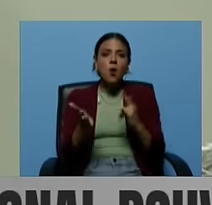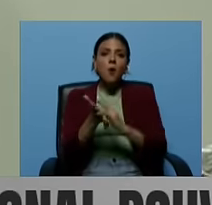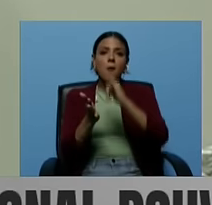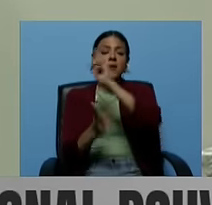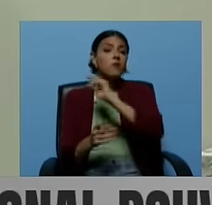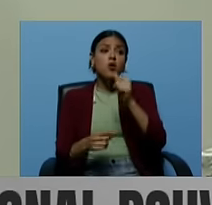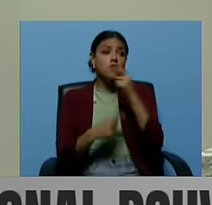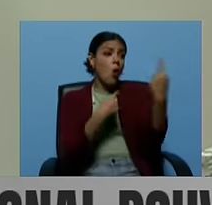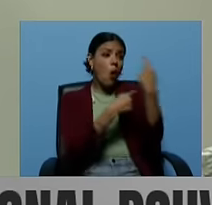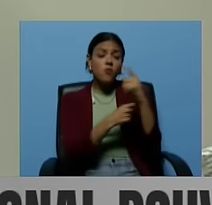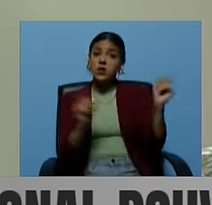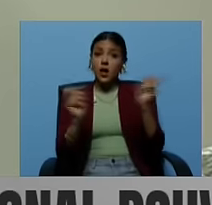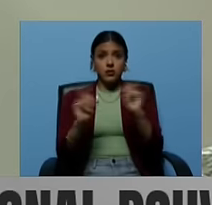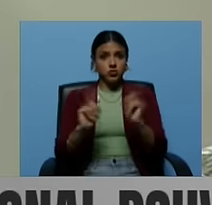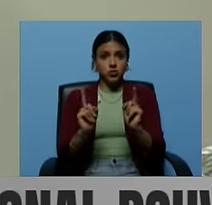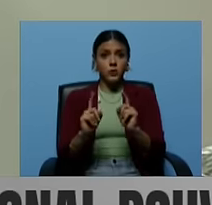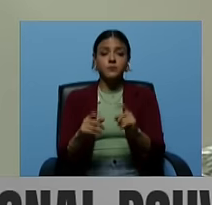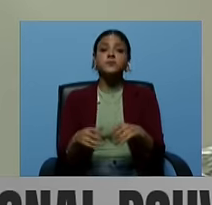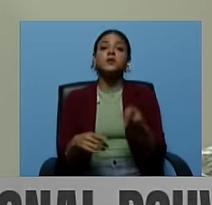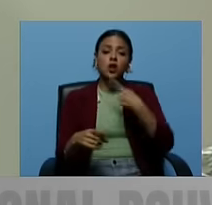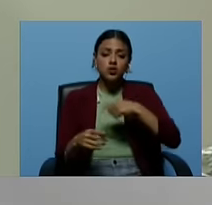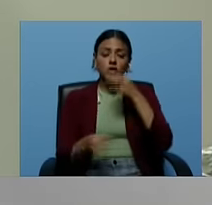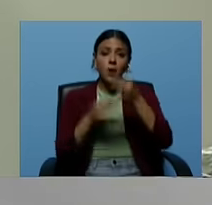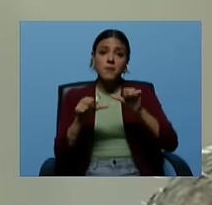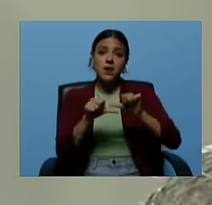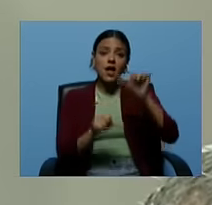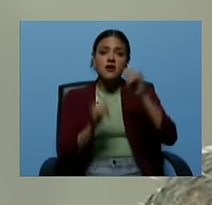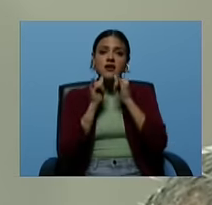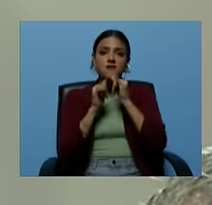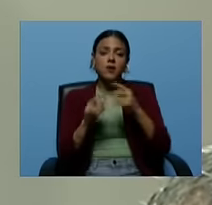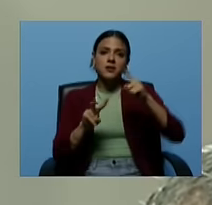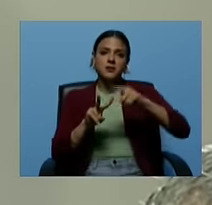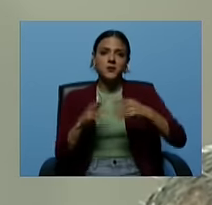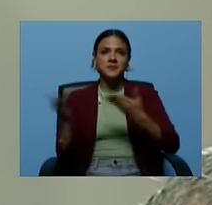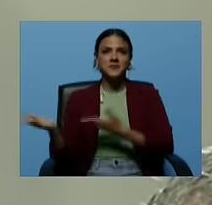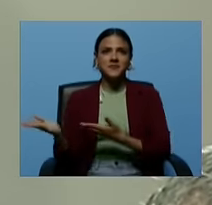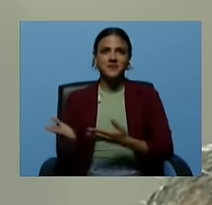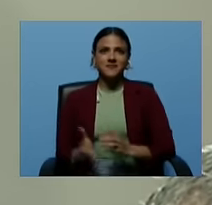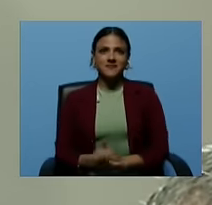sectores extremistas de la extrema derecha. Con esta información, nosotros retornamos el contacto. Adelante.